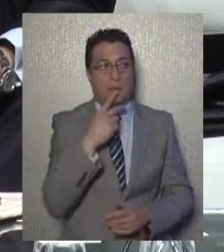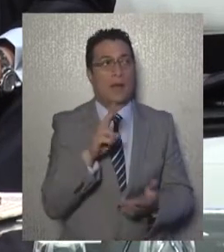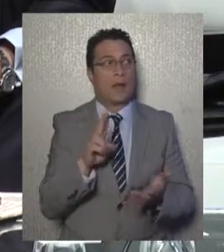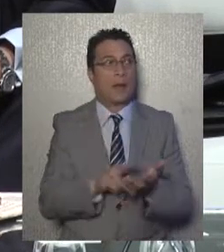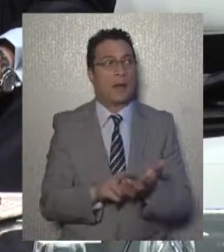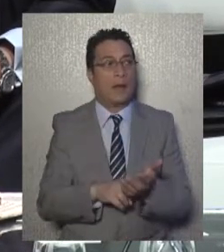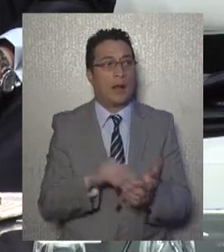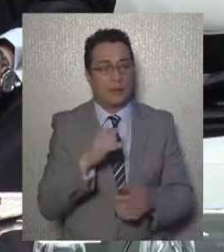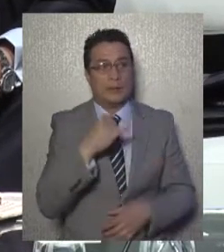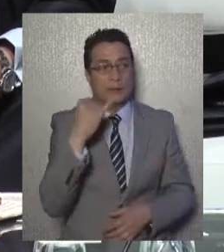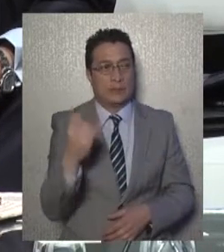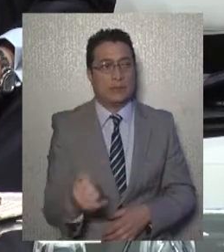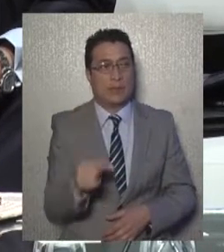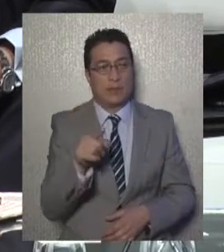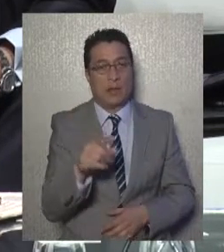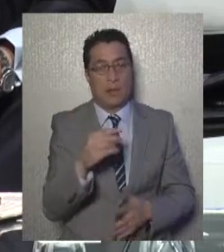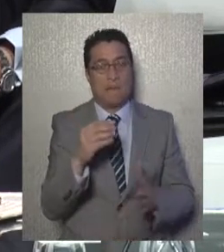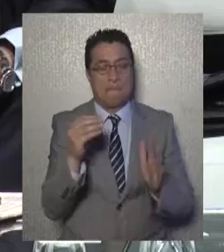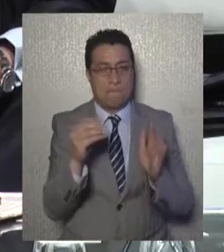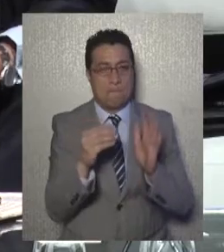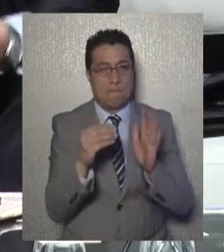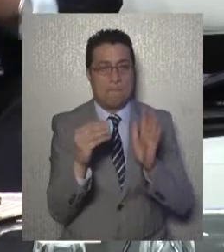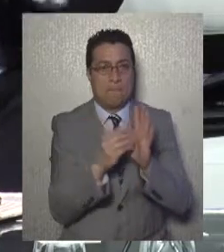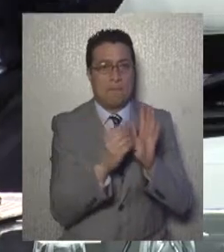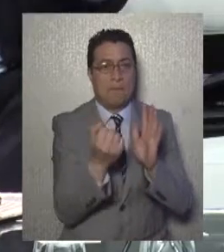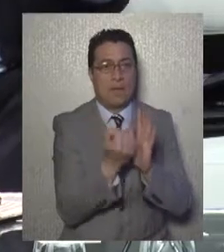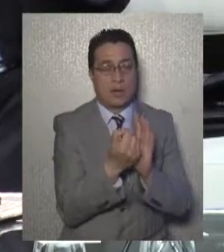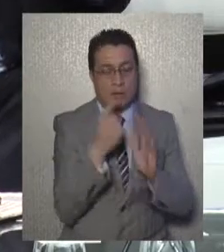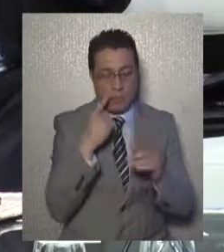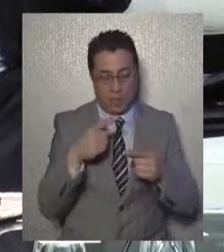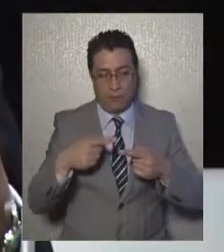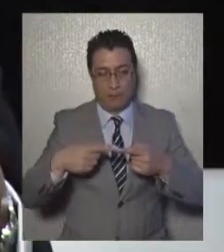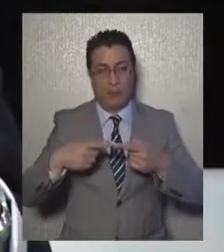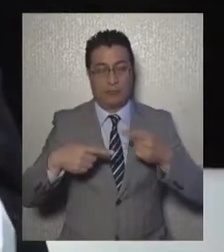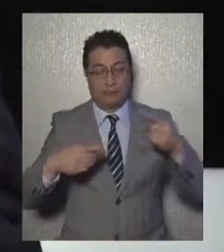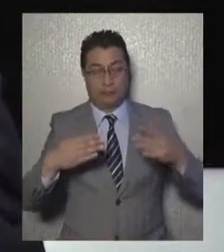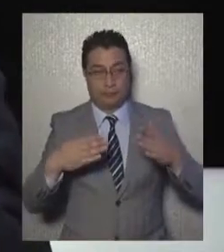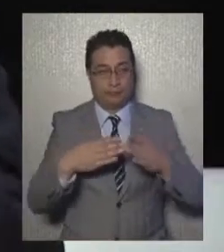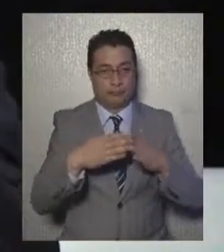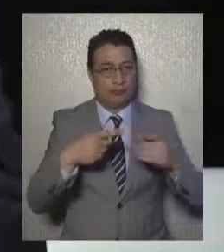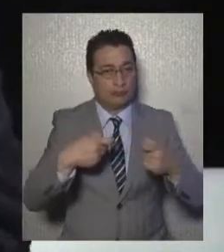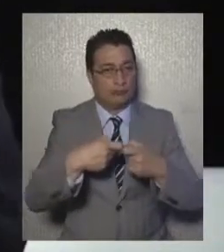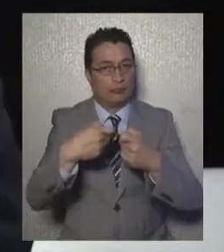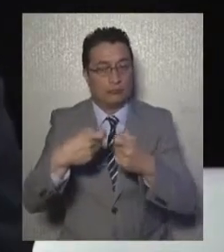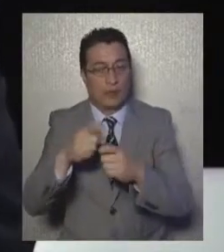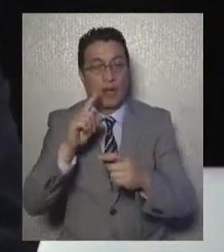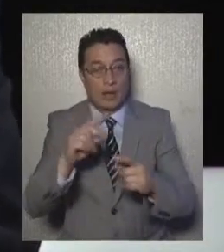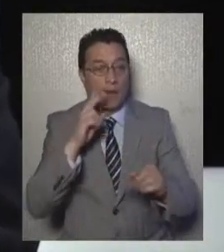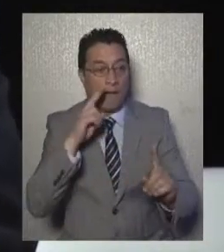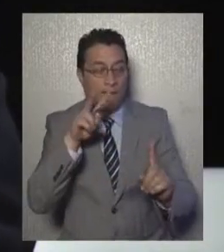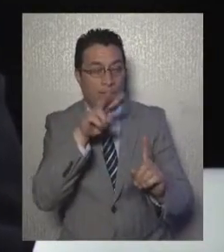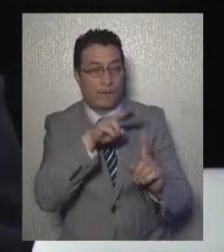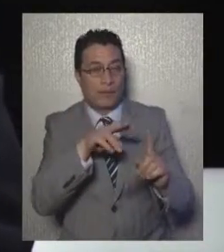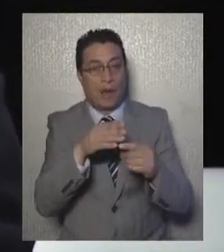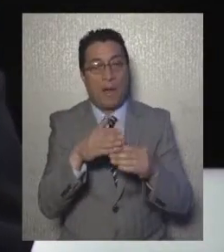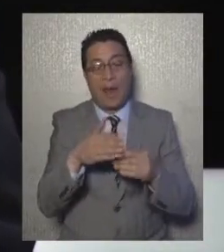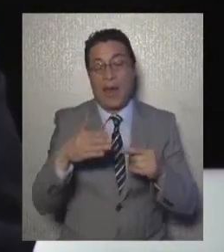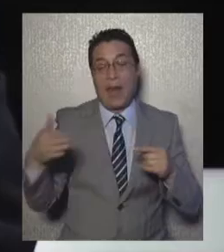siempre va a estar marcada por coyunturas y por visiones de más largo